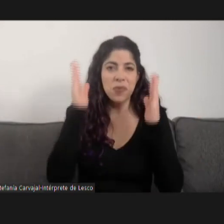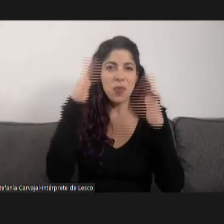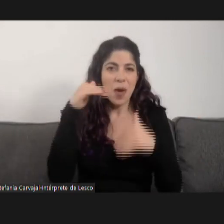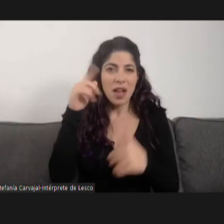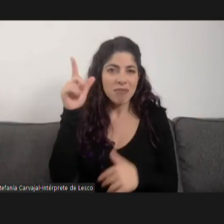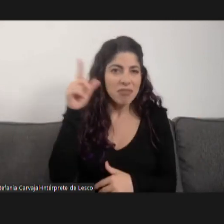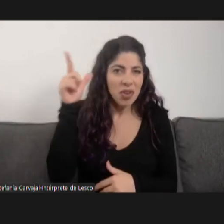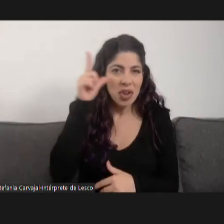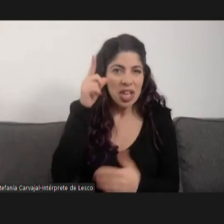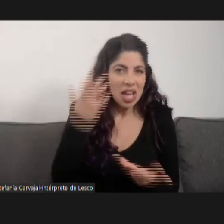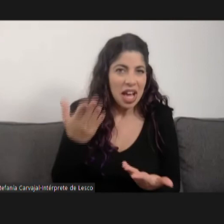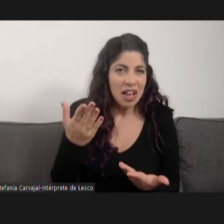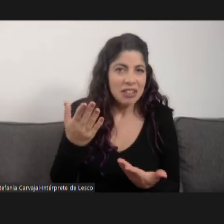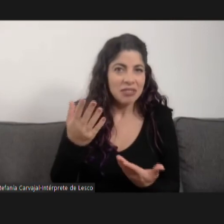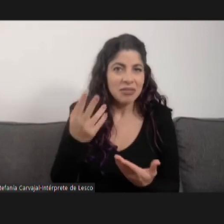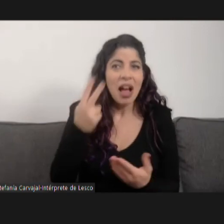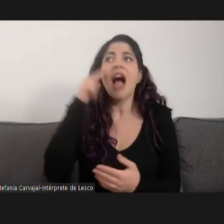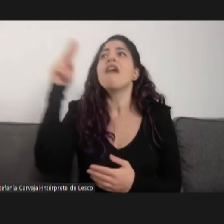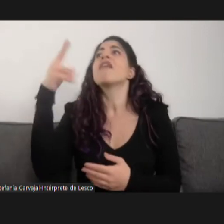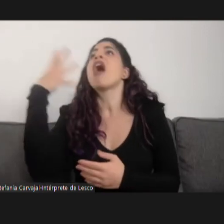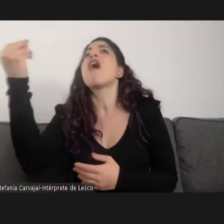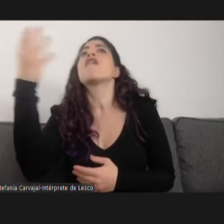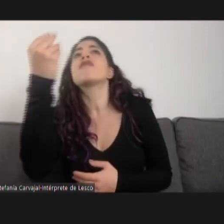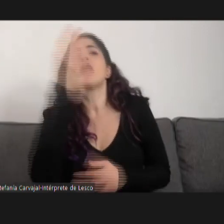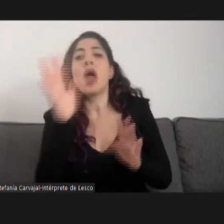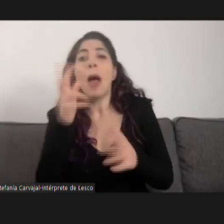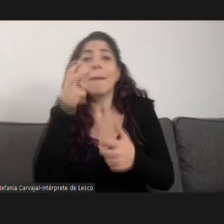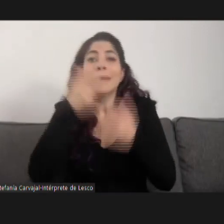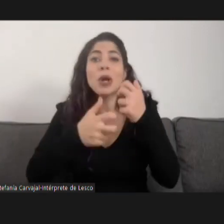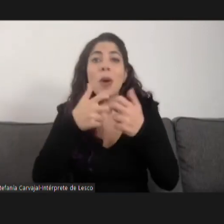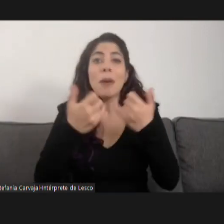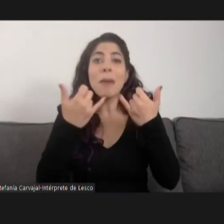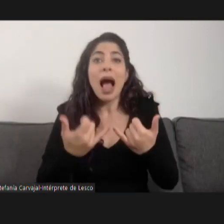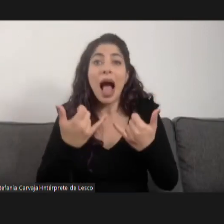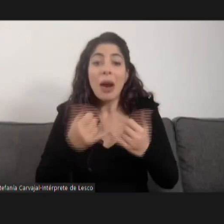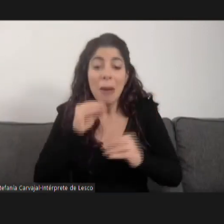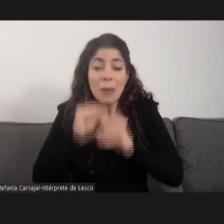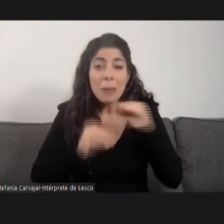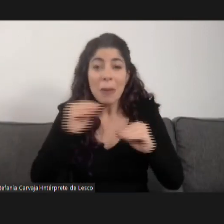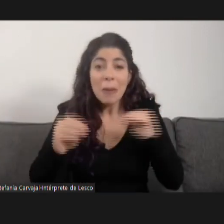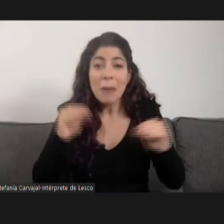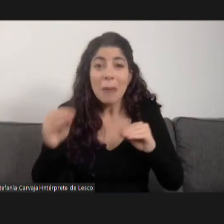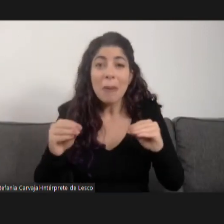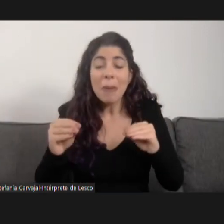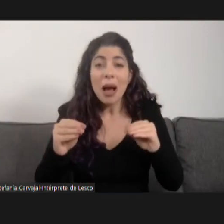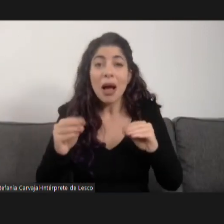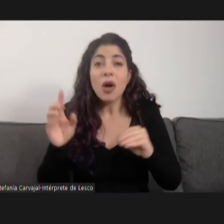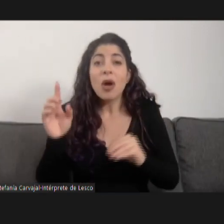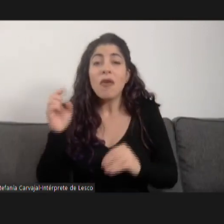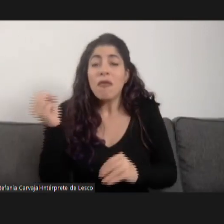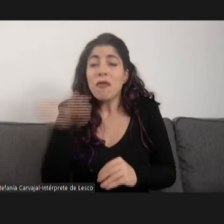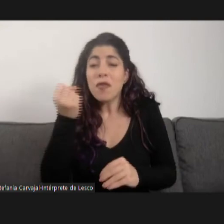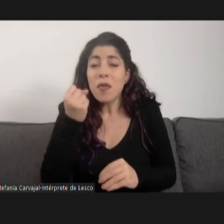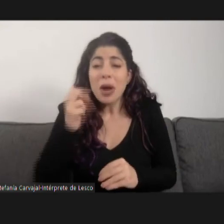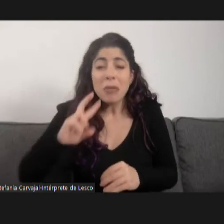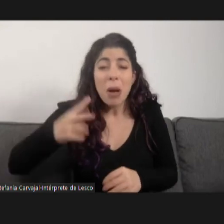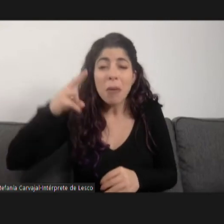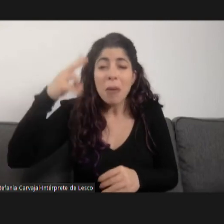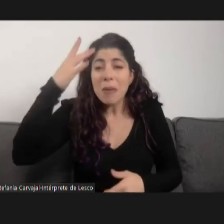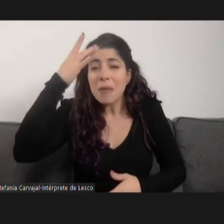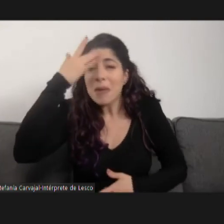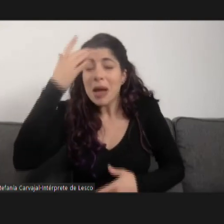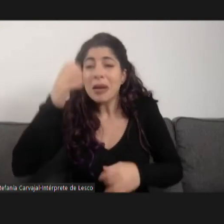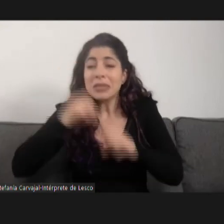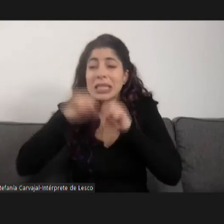sentido empezar a ver hacia afuera, si el conflicto, el problema, la transmisión comunitaria, esa exponencialidad de casos, el colapso del